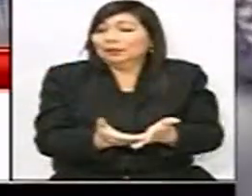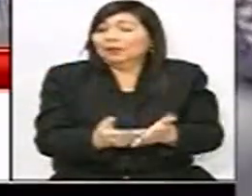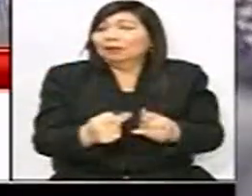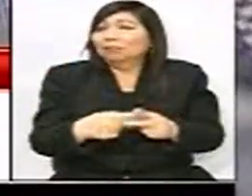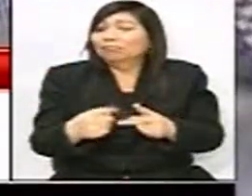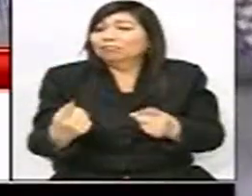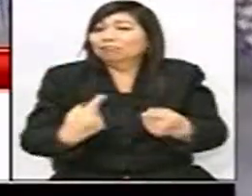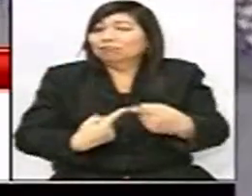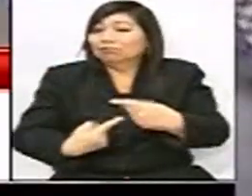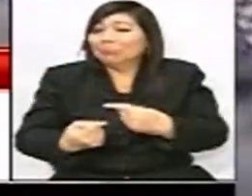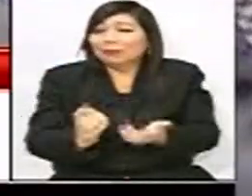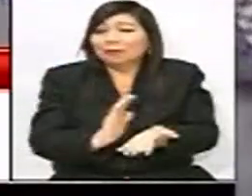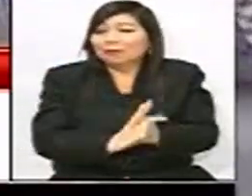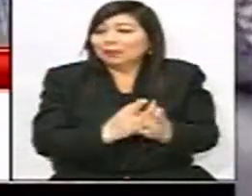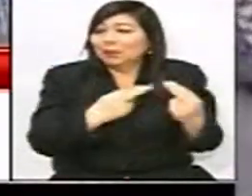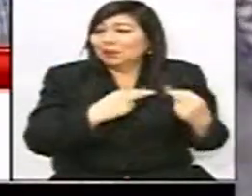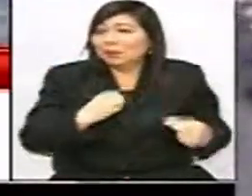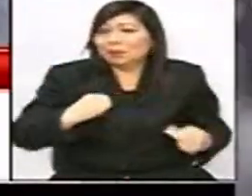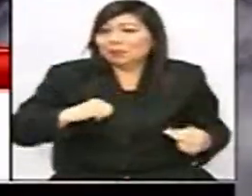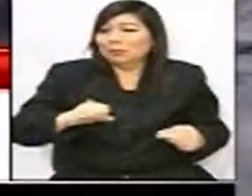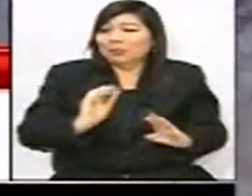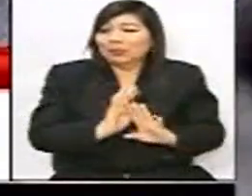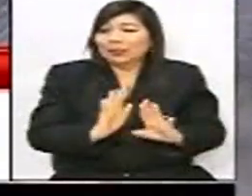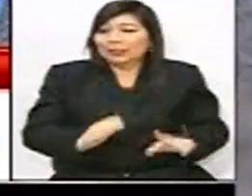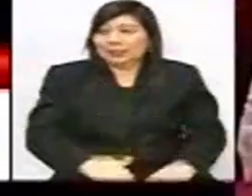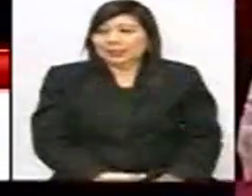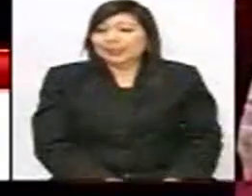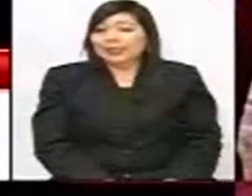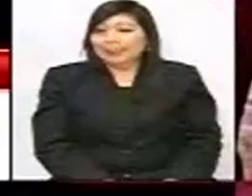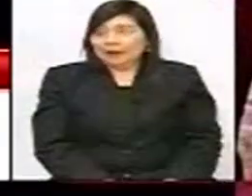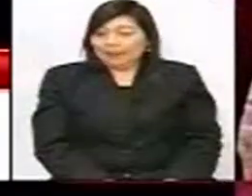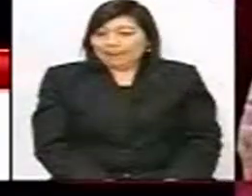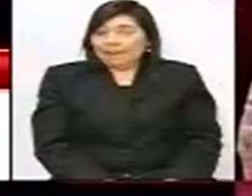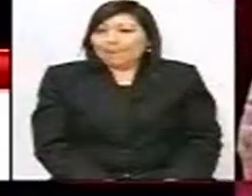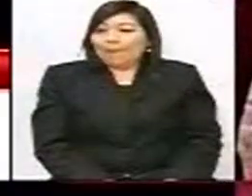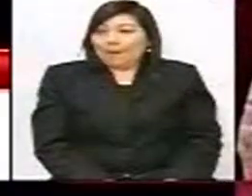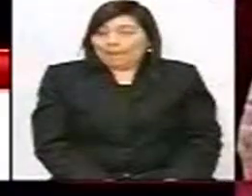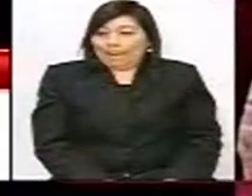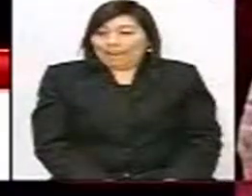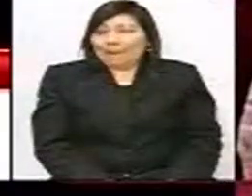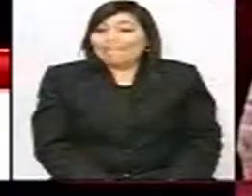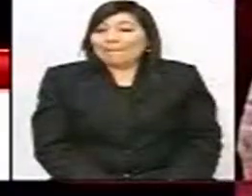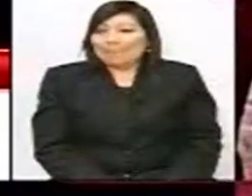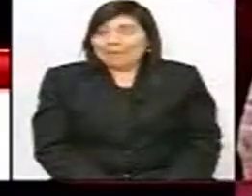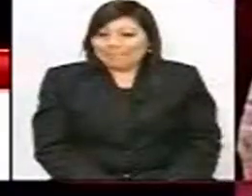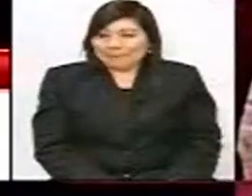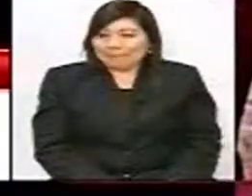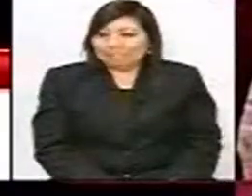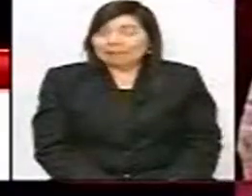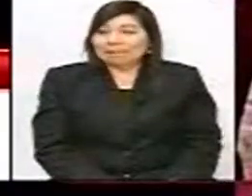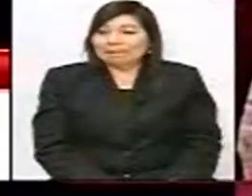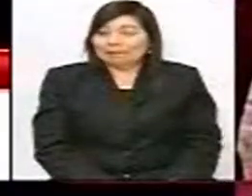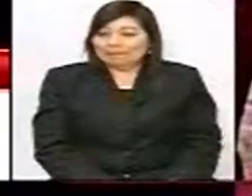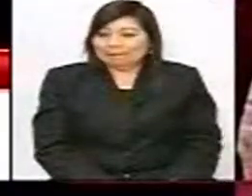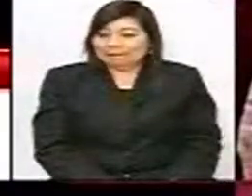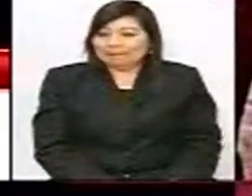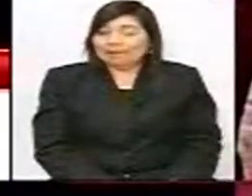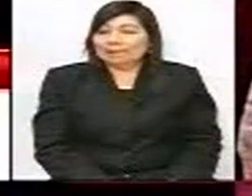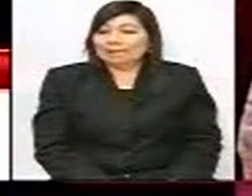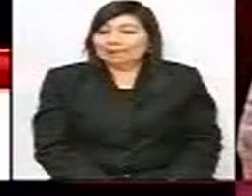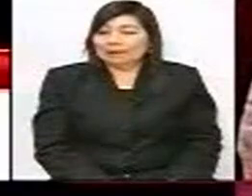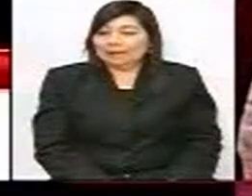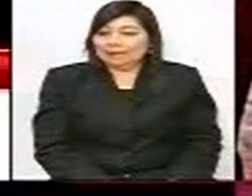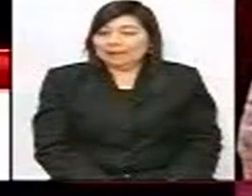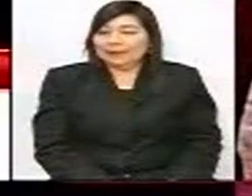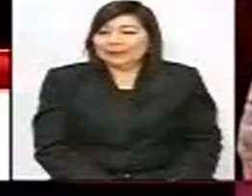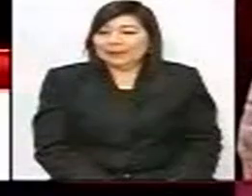saliente? No estaba en manos de la municipalidad. Presidente, se agotaron las interrupciones, congresista García, pero no, por excepción